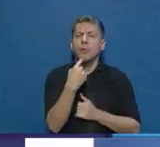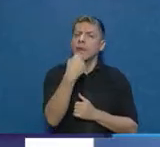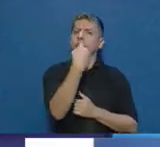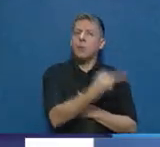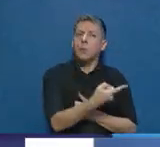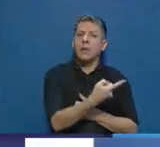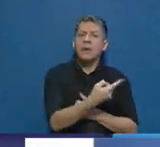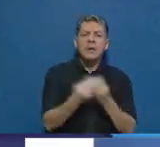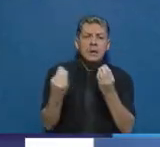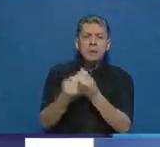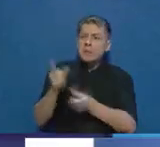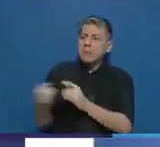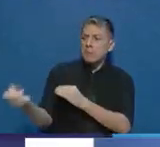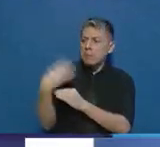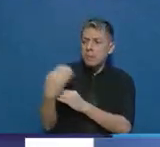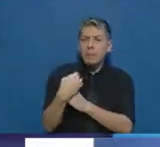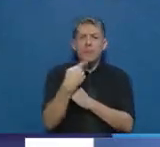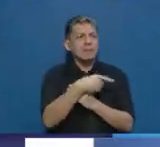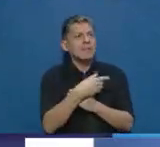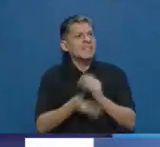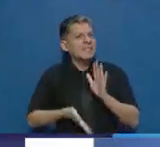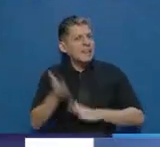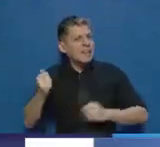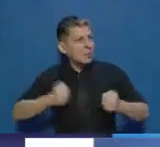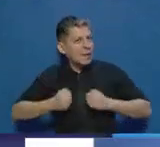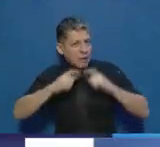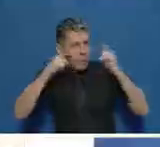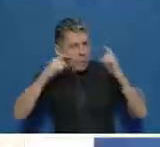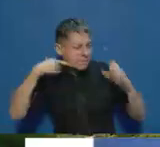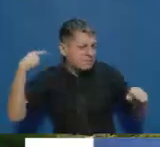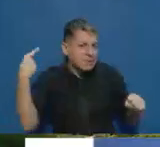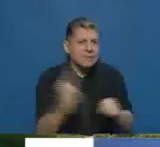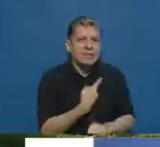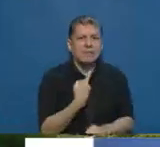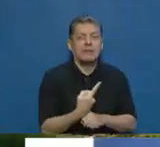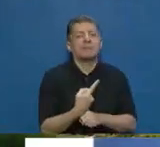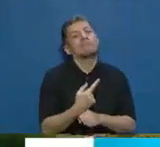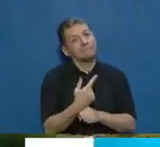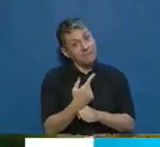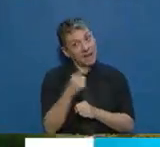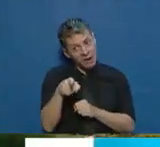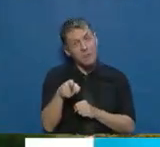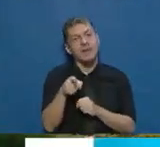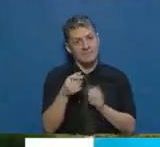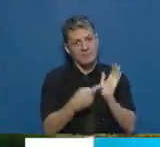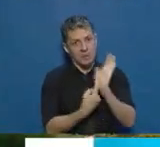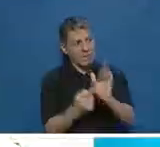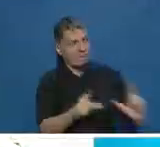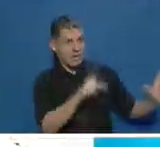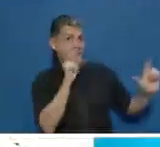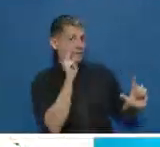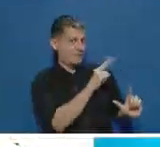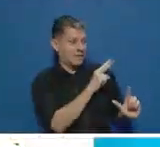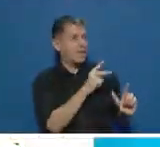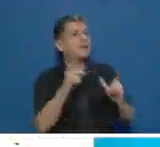Muchos mandan mensajes y dicen, salir a correr con tapaboca es imposible. Bueno, justamente vamos a compartir una placa y hacer